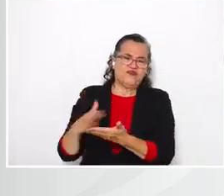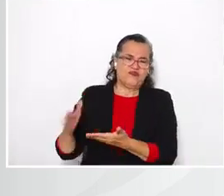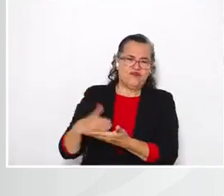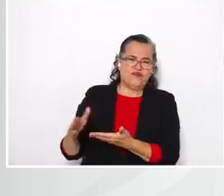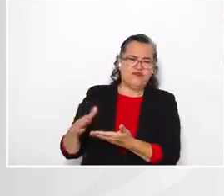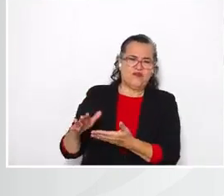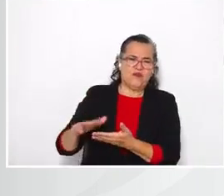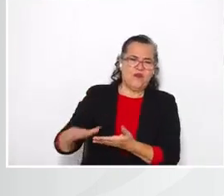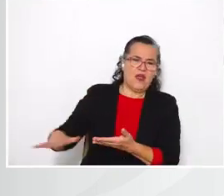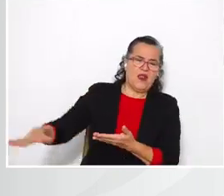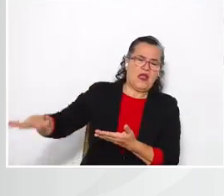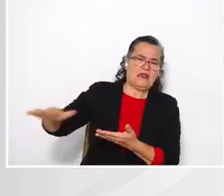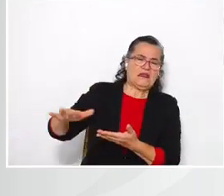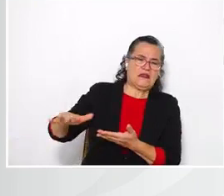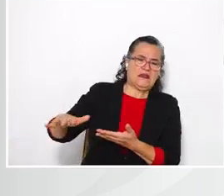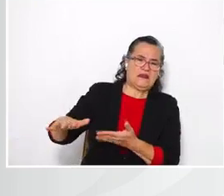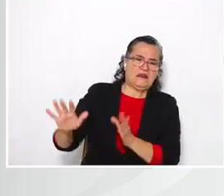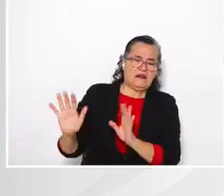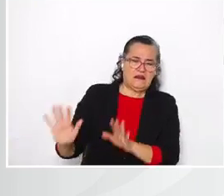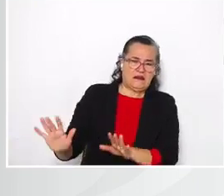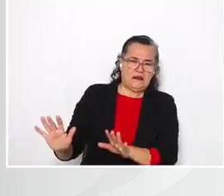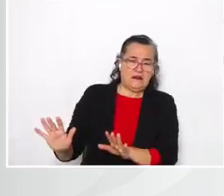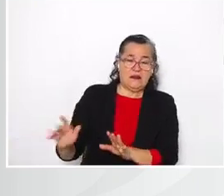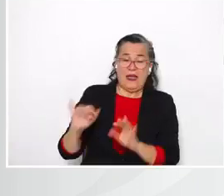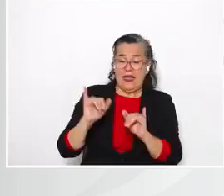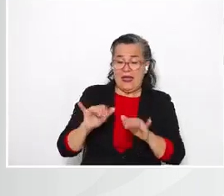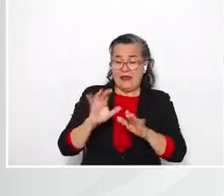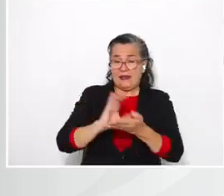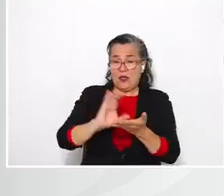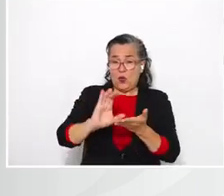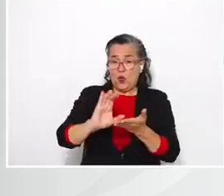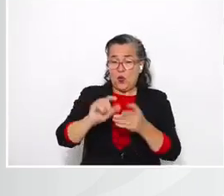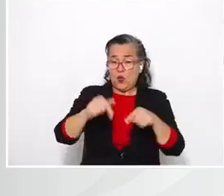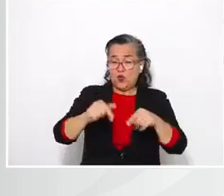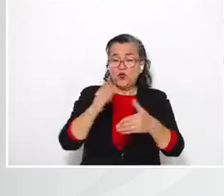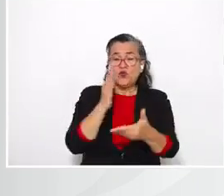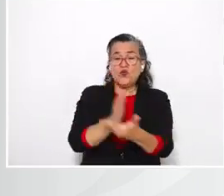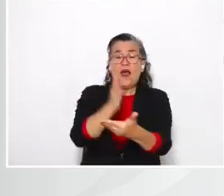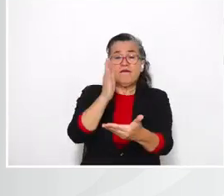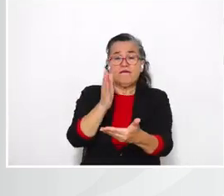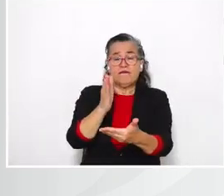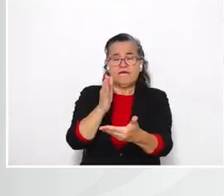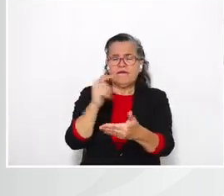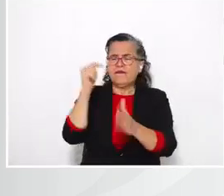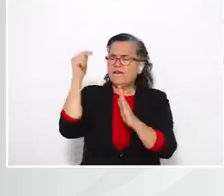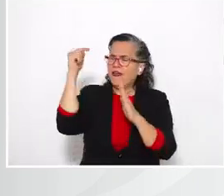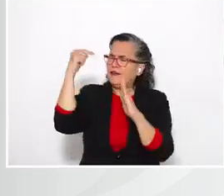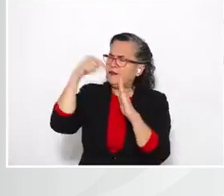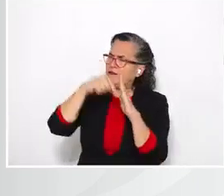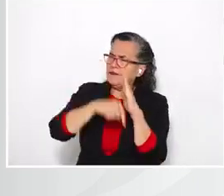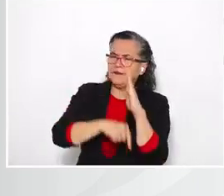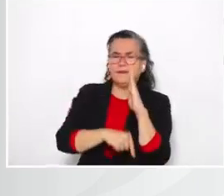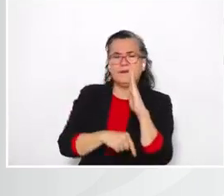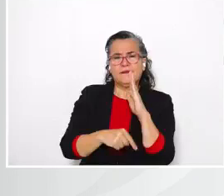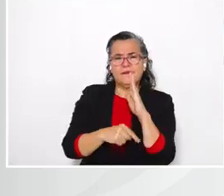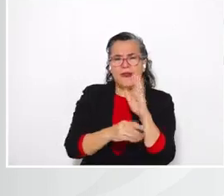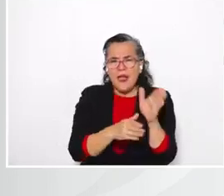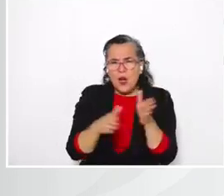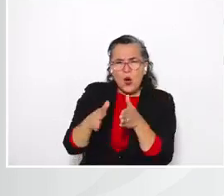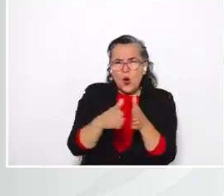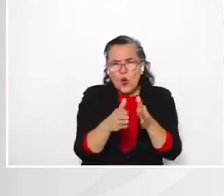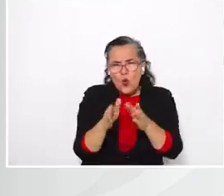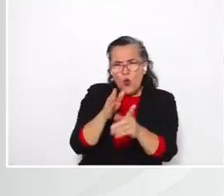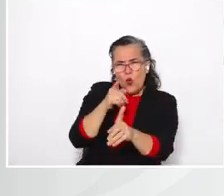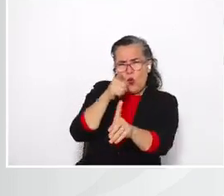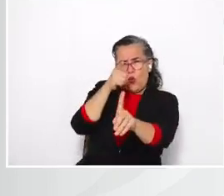amplios segmentos de la población. Este curso afectará profundamente el rumbo del país